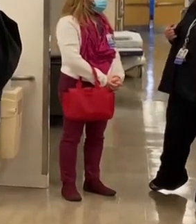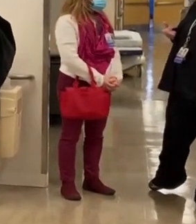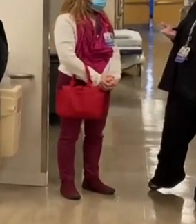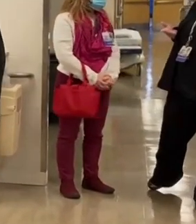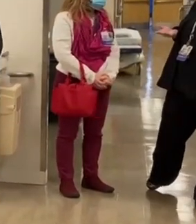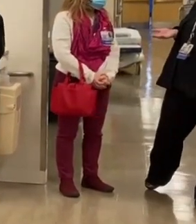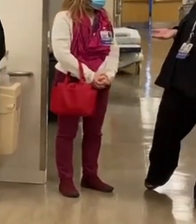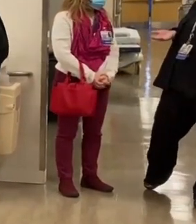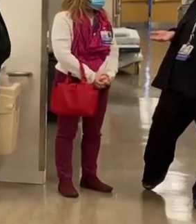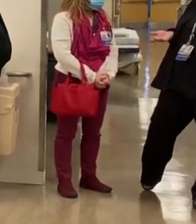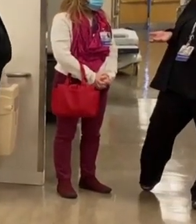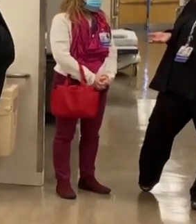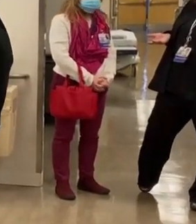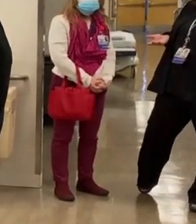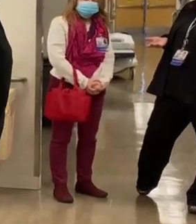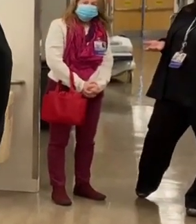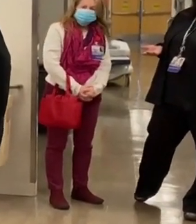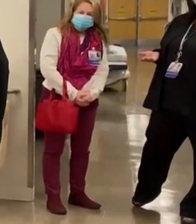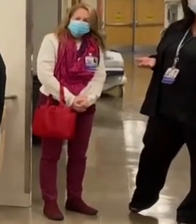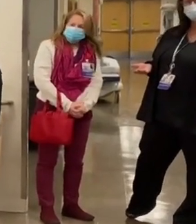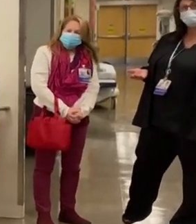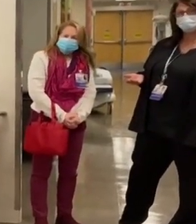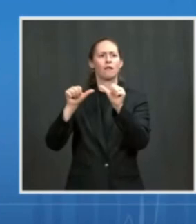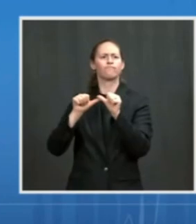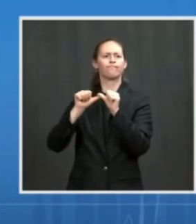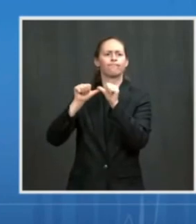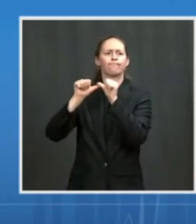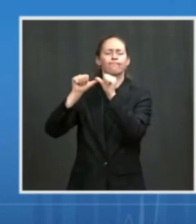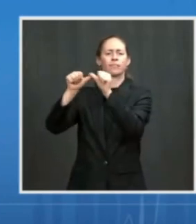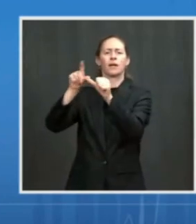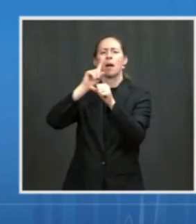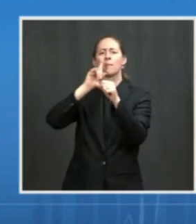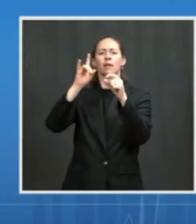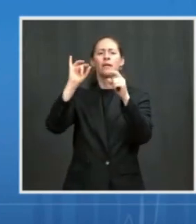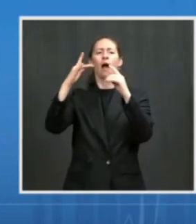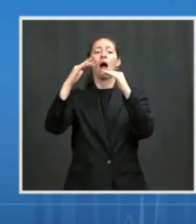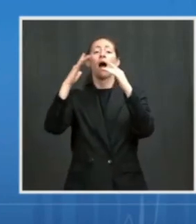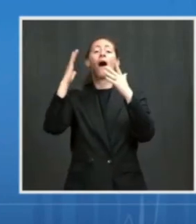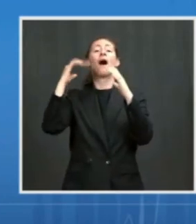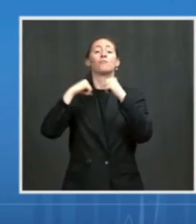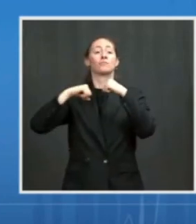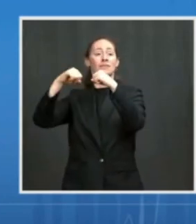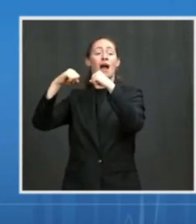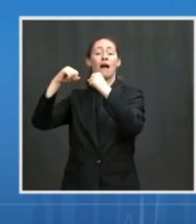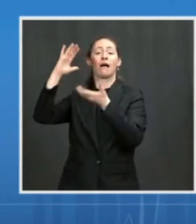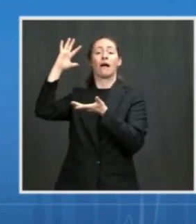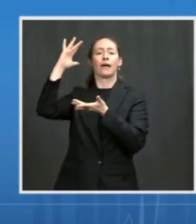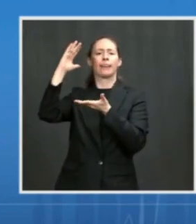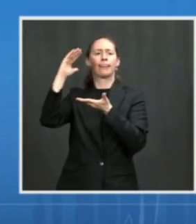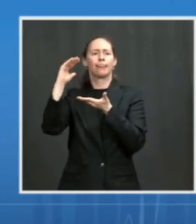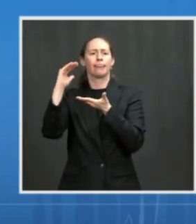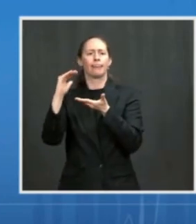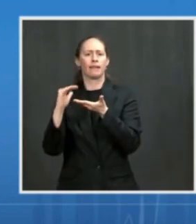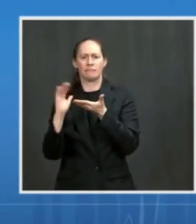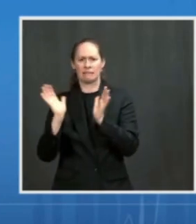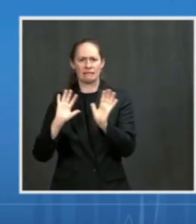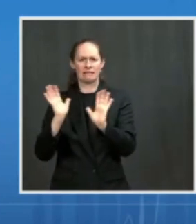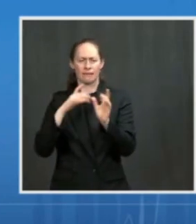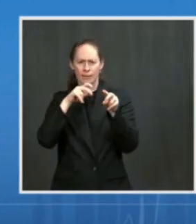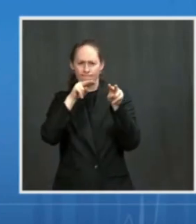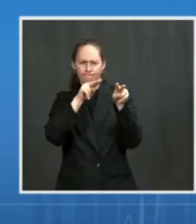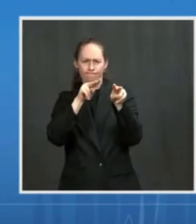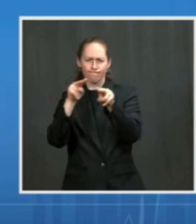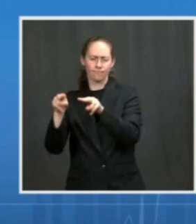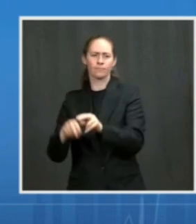dependerán de la dinámica inmunológica de cada sujeto también es posible que veamos aunque esperamos no llegar a ese punto donde hay